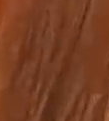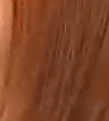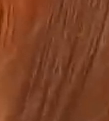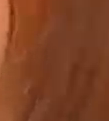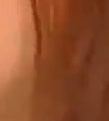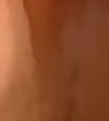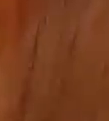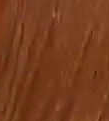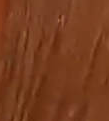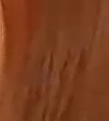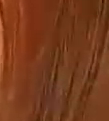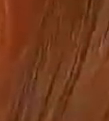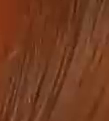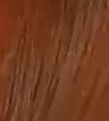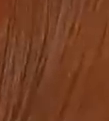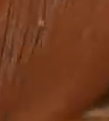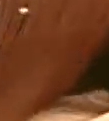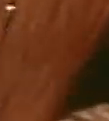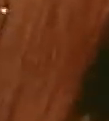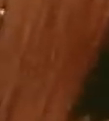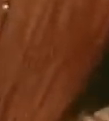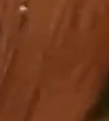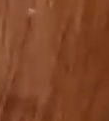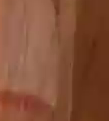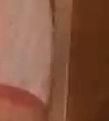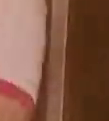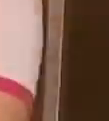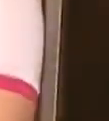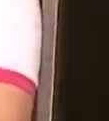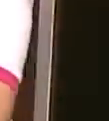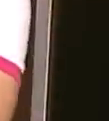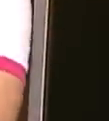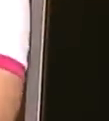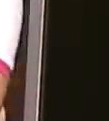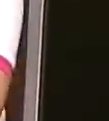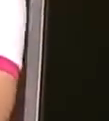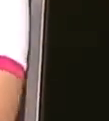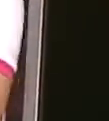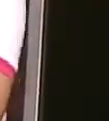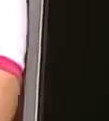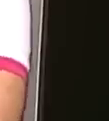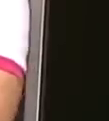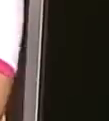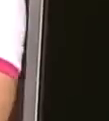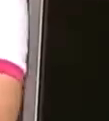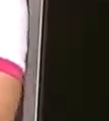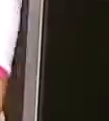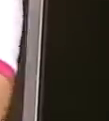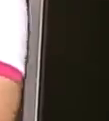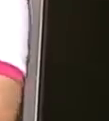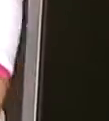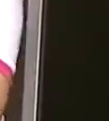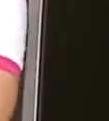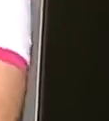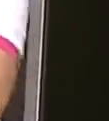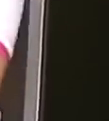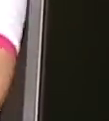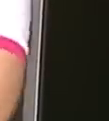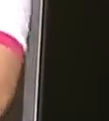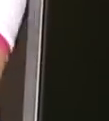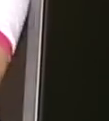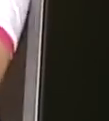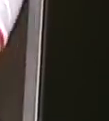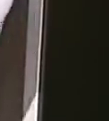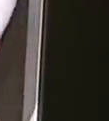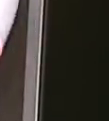se levanta, la alegría de andar juntos, juntos, juntos como hermanos, la alegría de andar